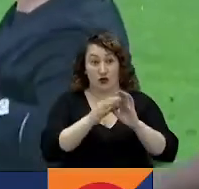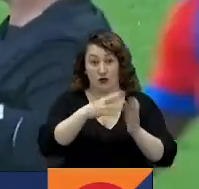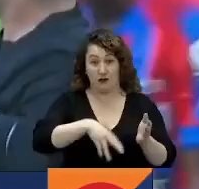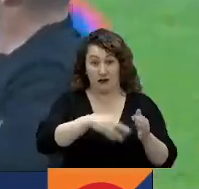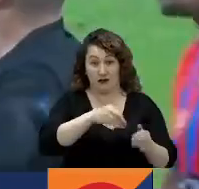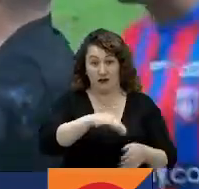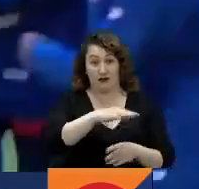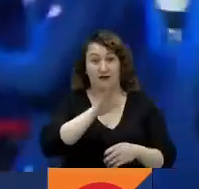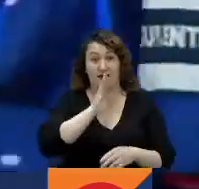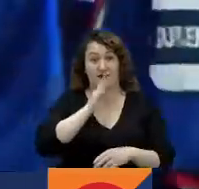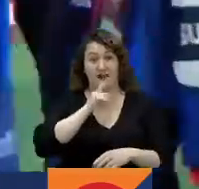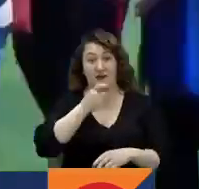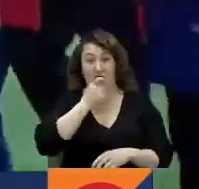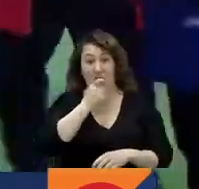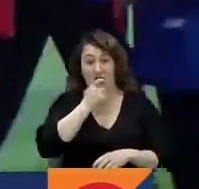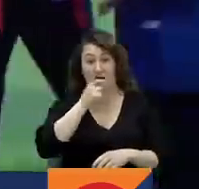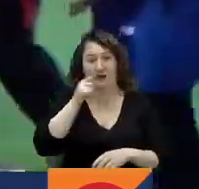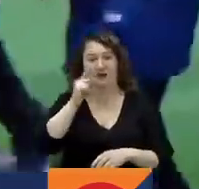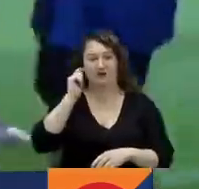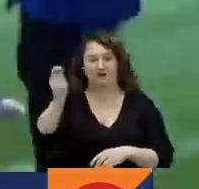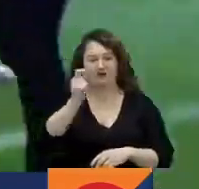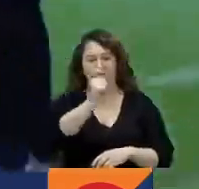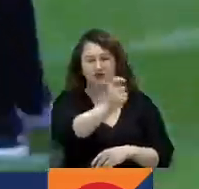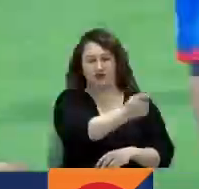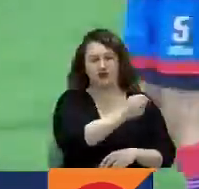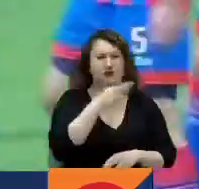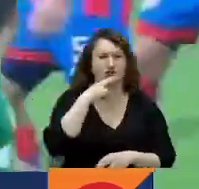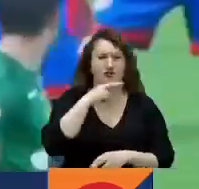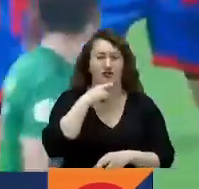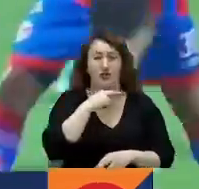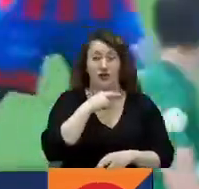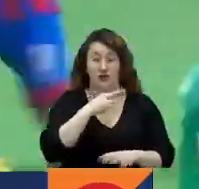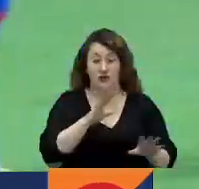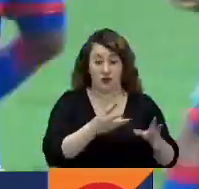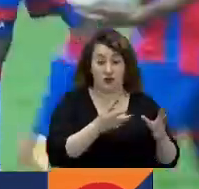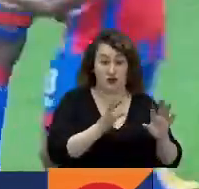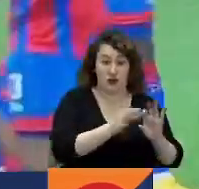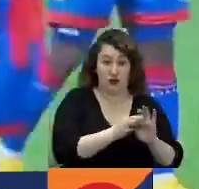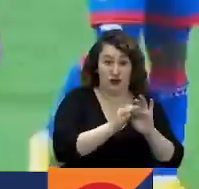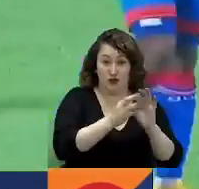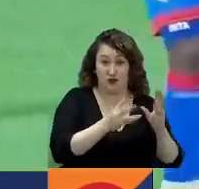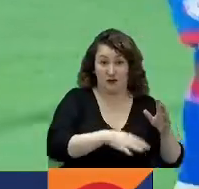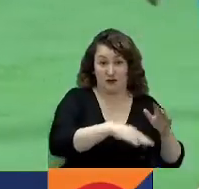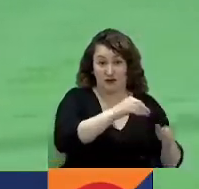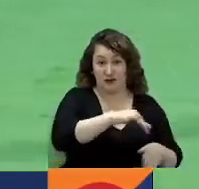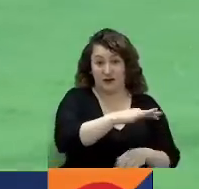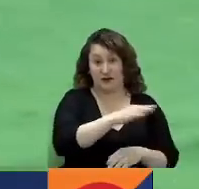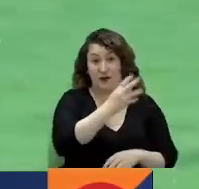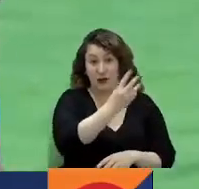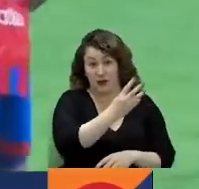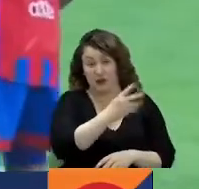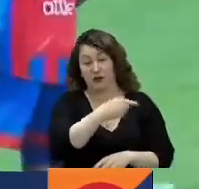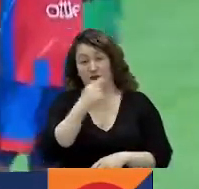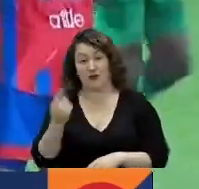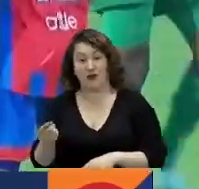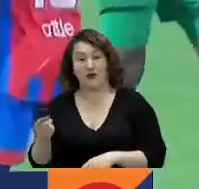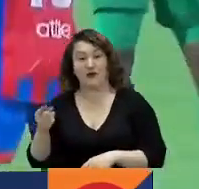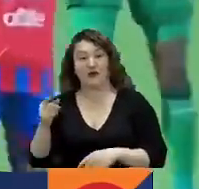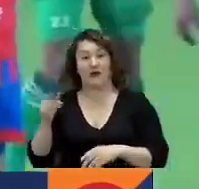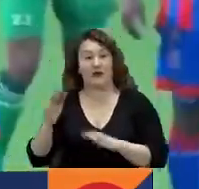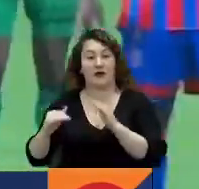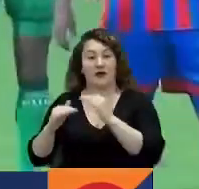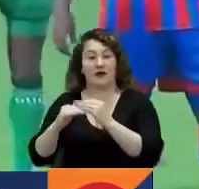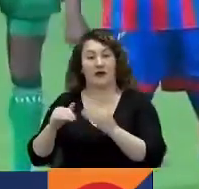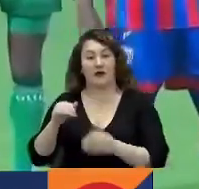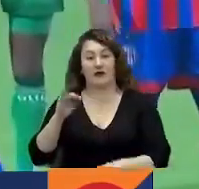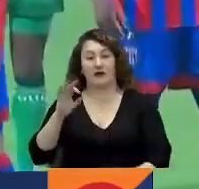fue el árbitro que sacó 7 tarjetas rojas, 4 para integrantes del Unión Magdalena y 3 para los de Equidad. Hoy el árbitro, el señor Juan